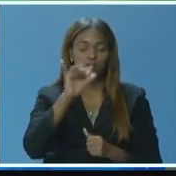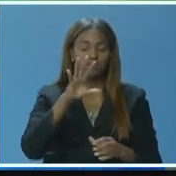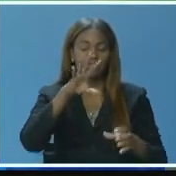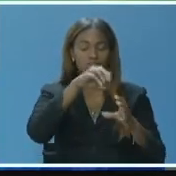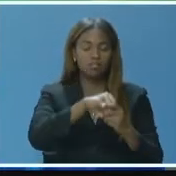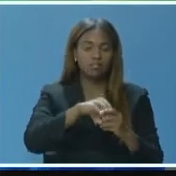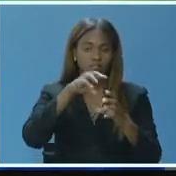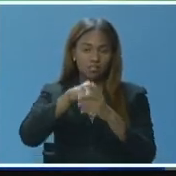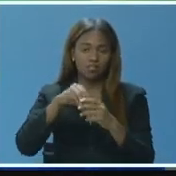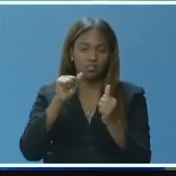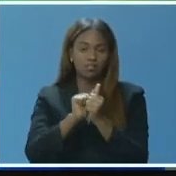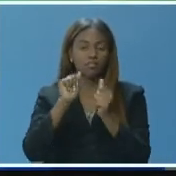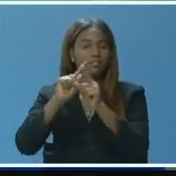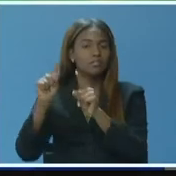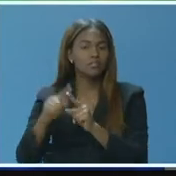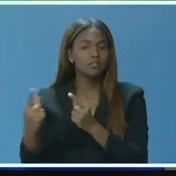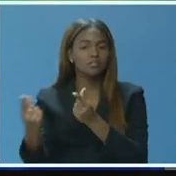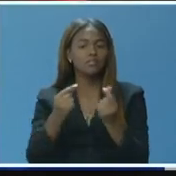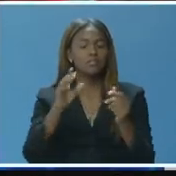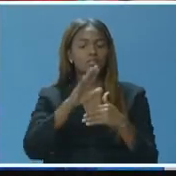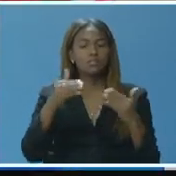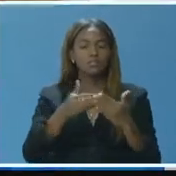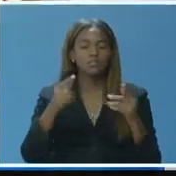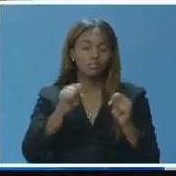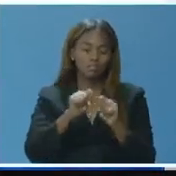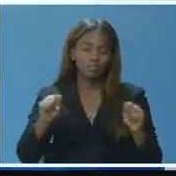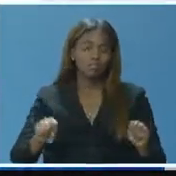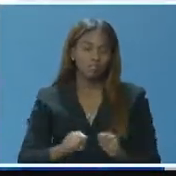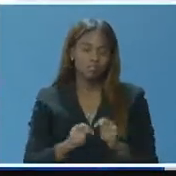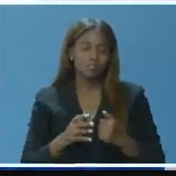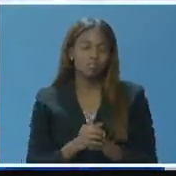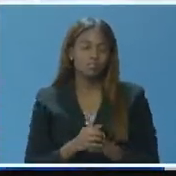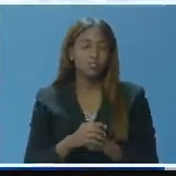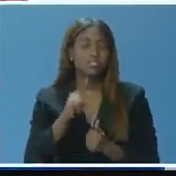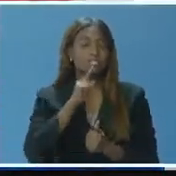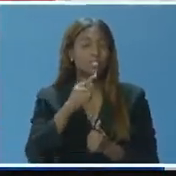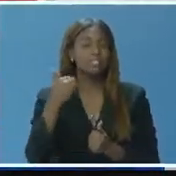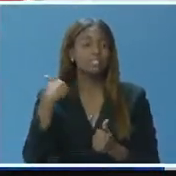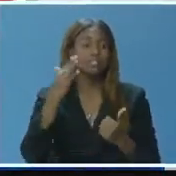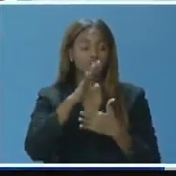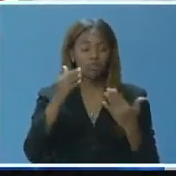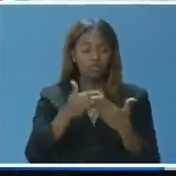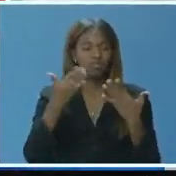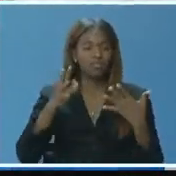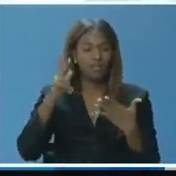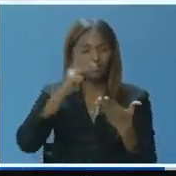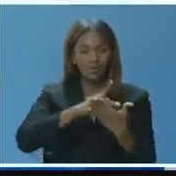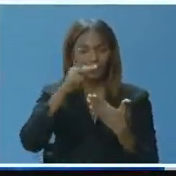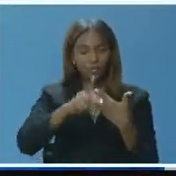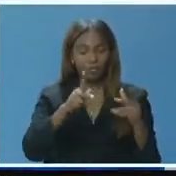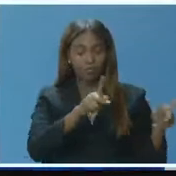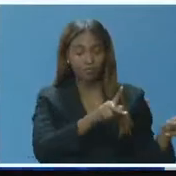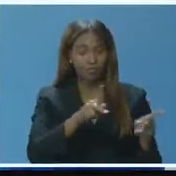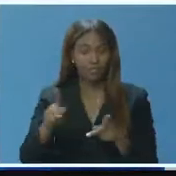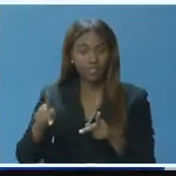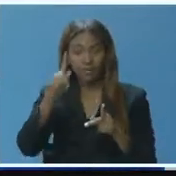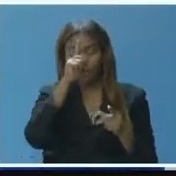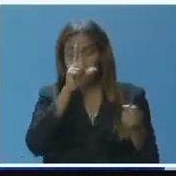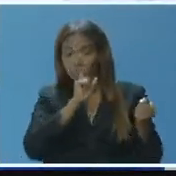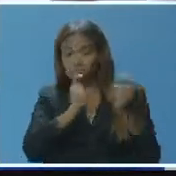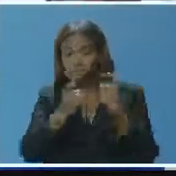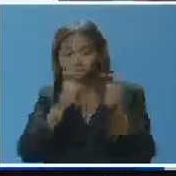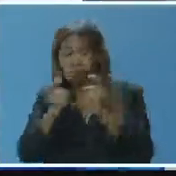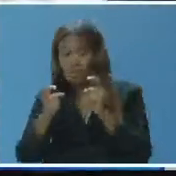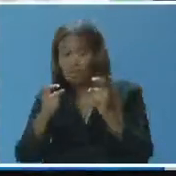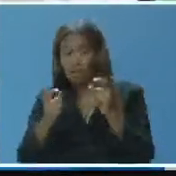involucramiento, orientaciones generales en todo el territorio. Sostuvo que tiene todo un programa y una planificación para corregir algunas